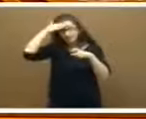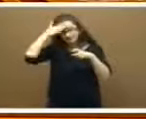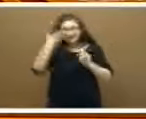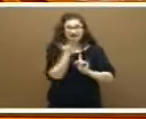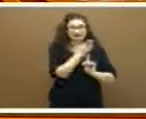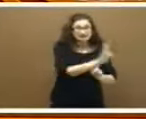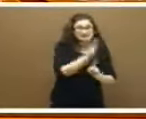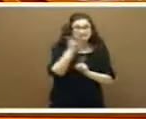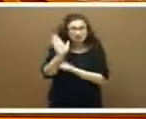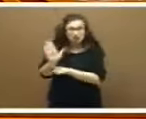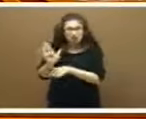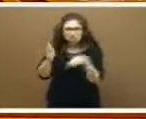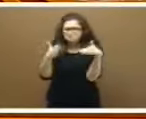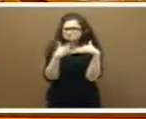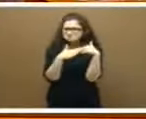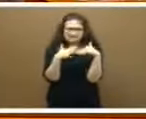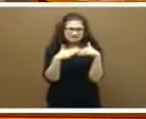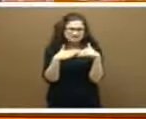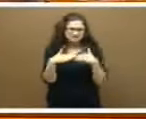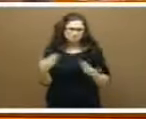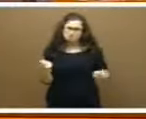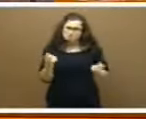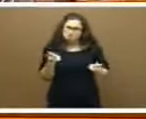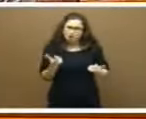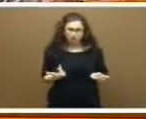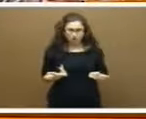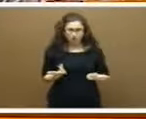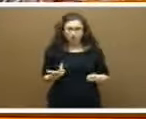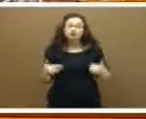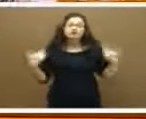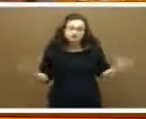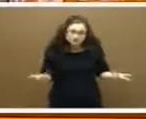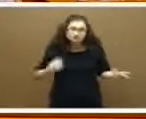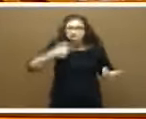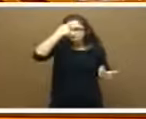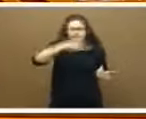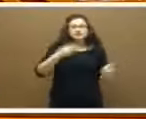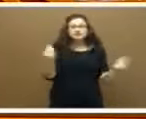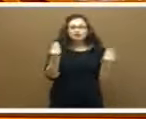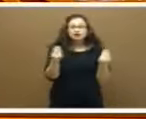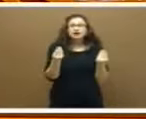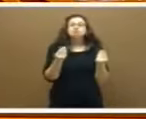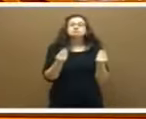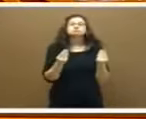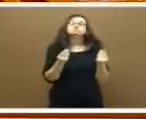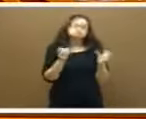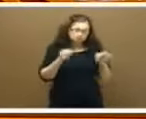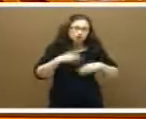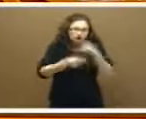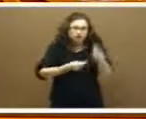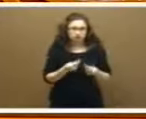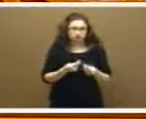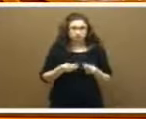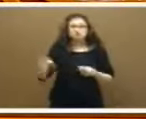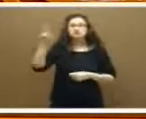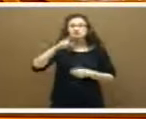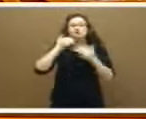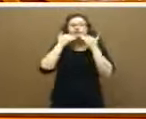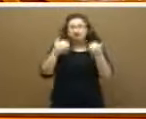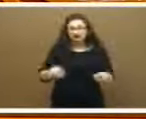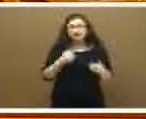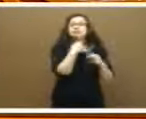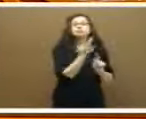hay, tienen que empezar a funcionar, y si tenemos que mejorarlos y modificarlos en el plazo corto, así lo haremos. Reitero el agradecimiento a los portavoces de cada uno de los grupos.